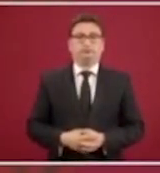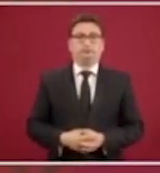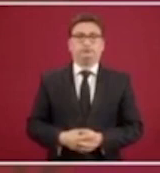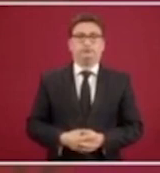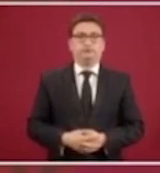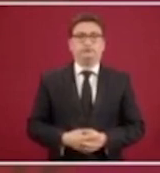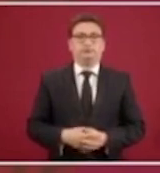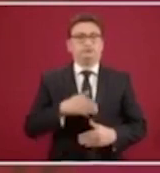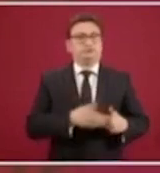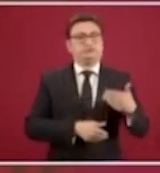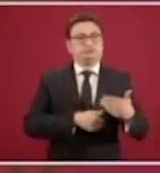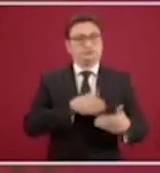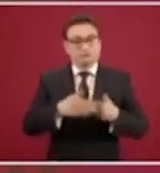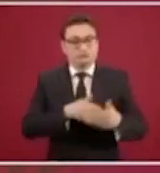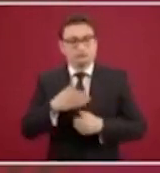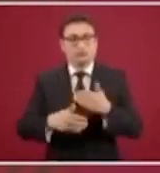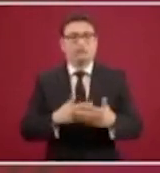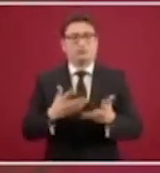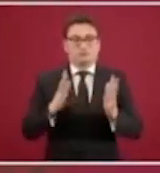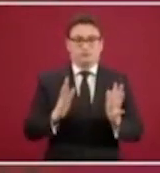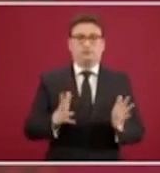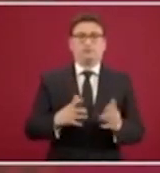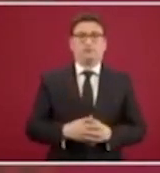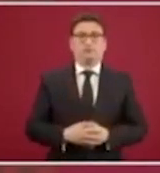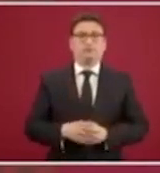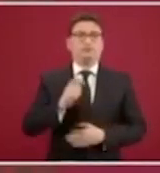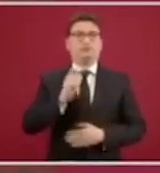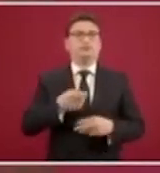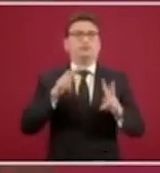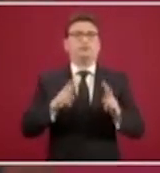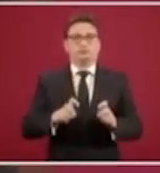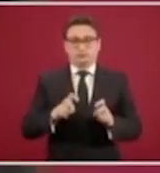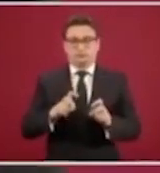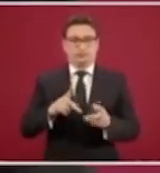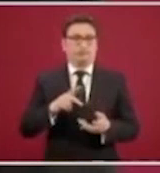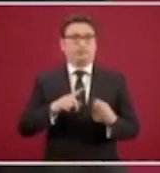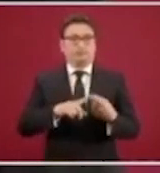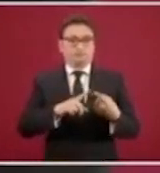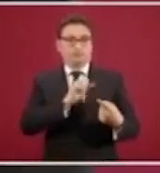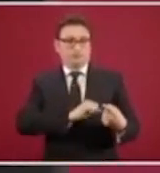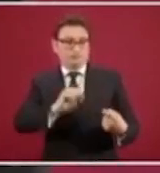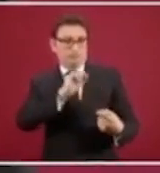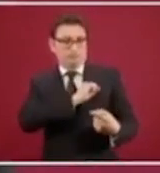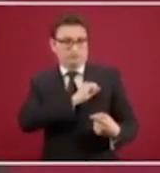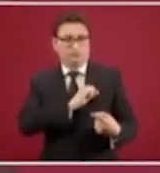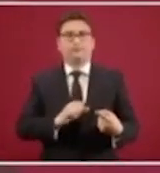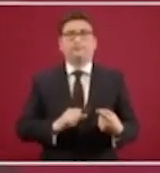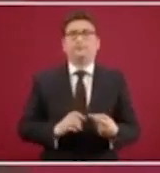muy avanzados en su preparación, lo que tiene que ver con el sector salud,